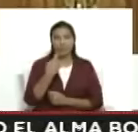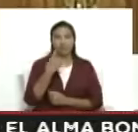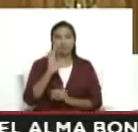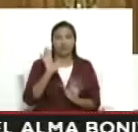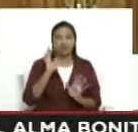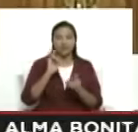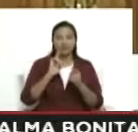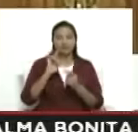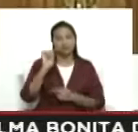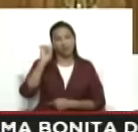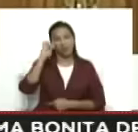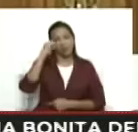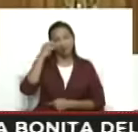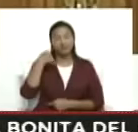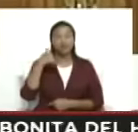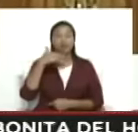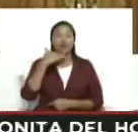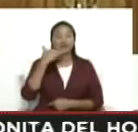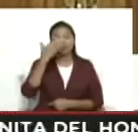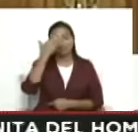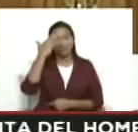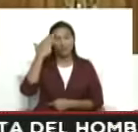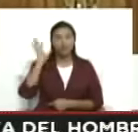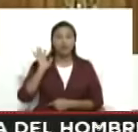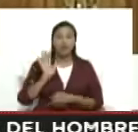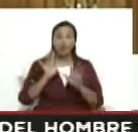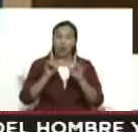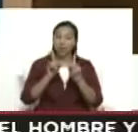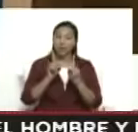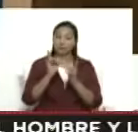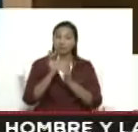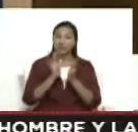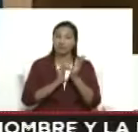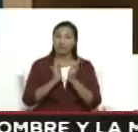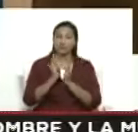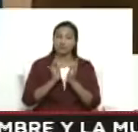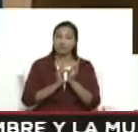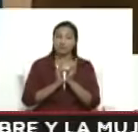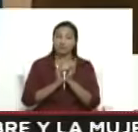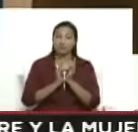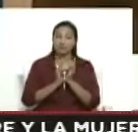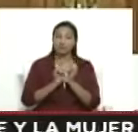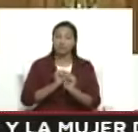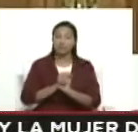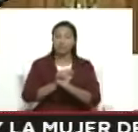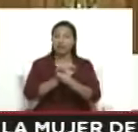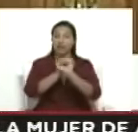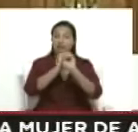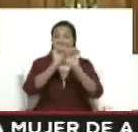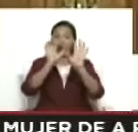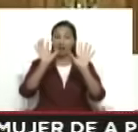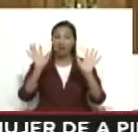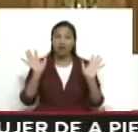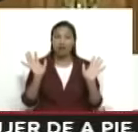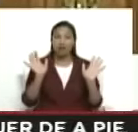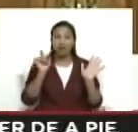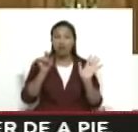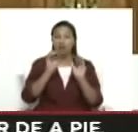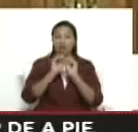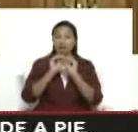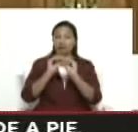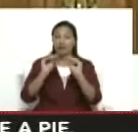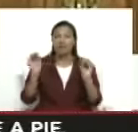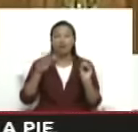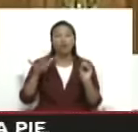algo. El 11 de abril, amaneció el 11 de abril, y ellos habían llamado una concentración en